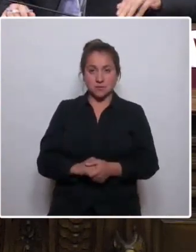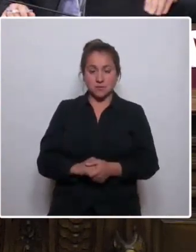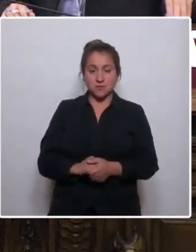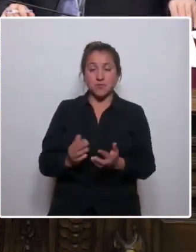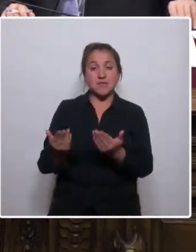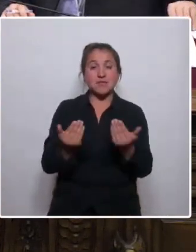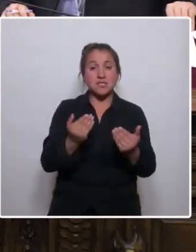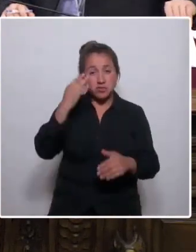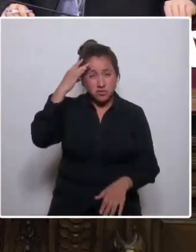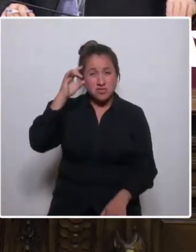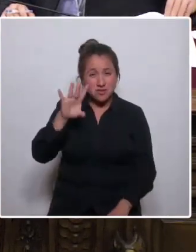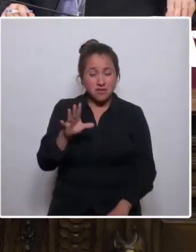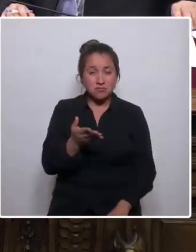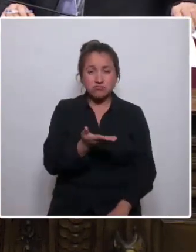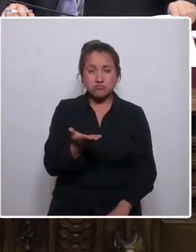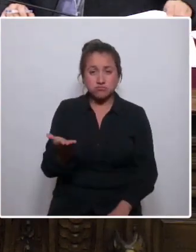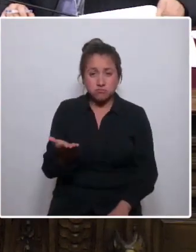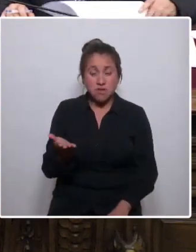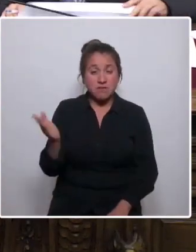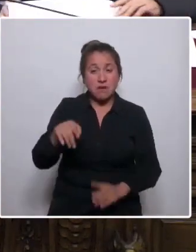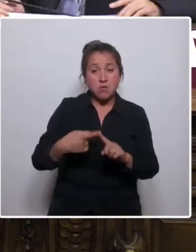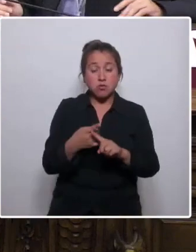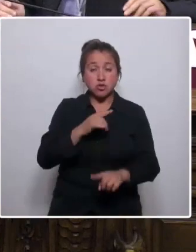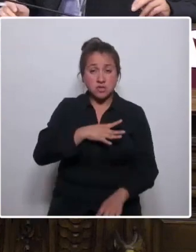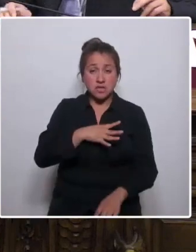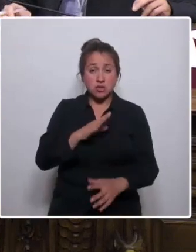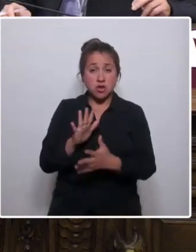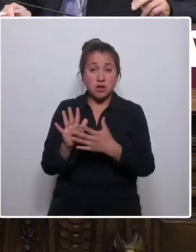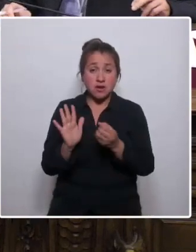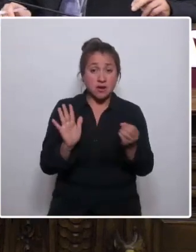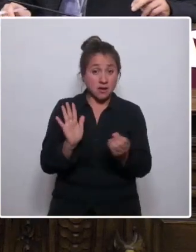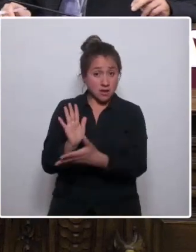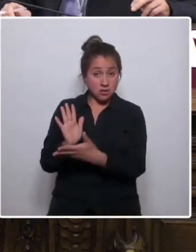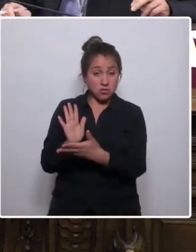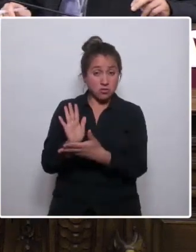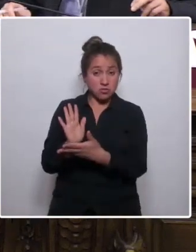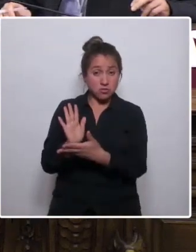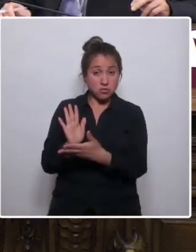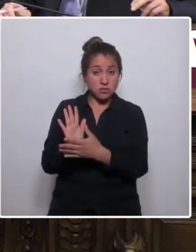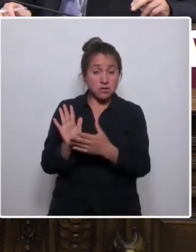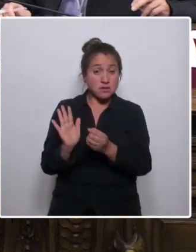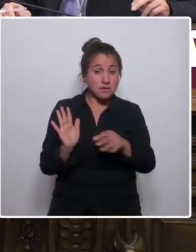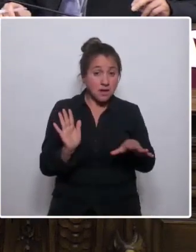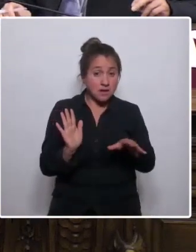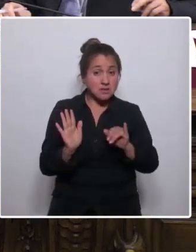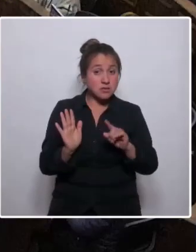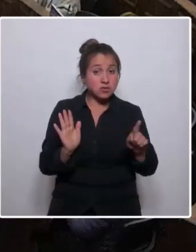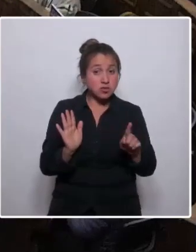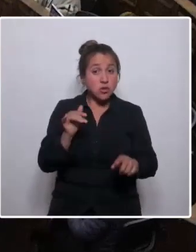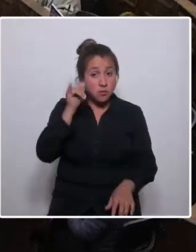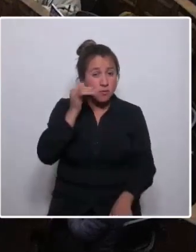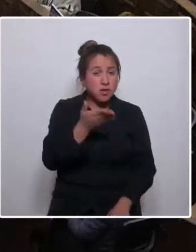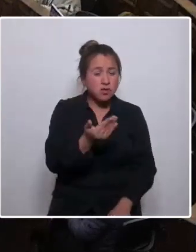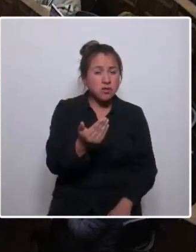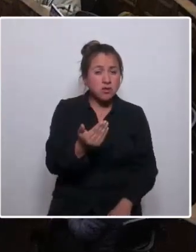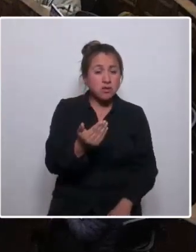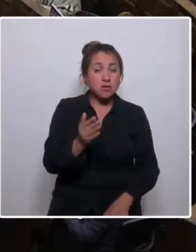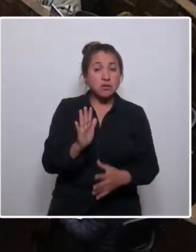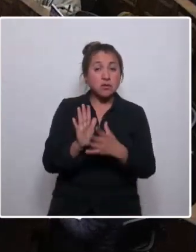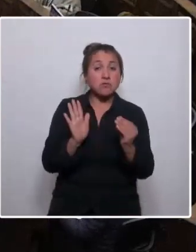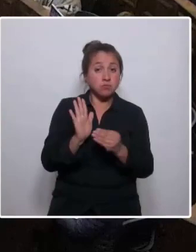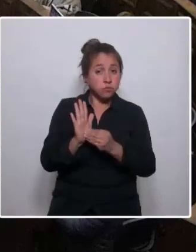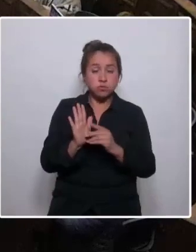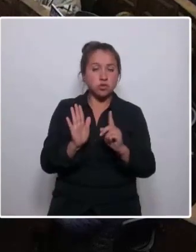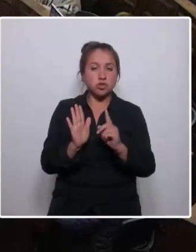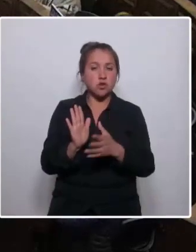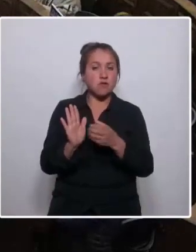necesito saber si Vamos por Chile mantiene el retiro de su enmienda. ¿Perdón? ¿No la retiran? Bien,